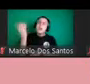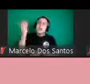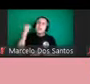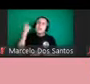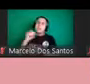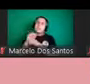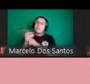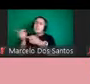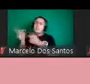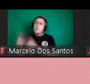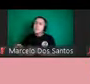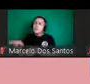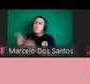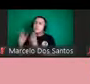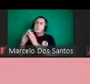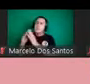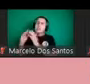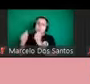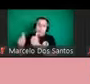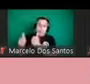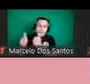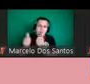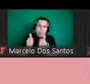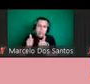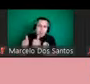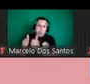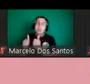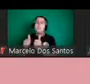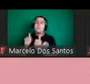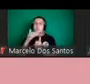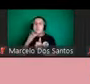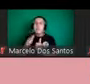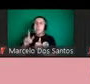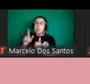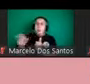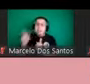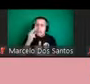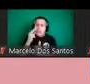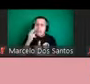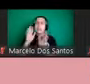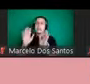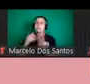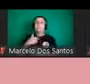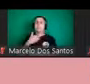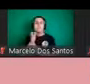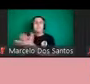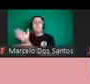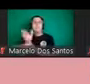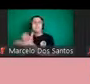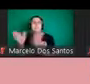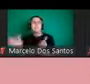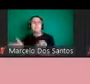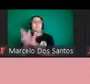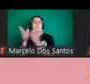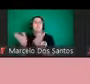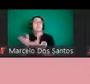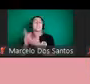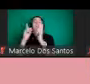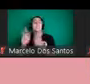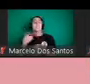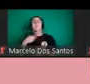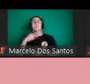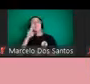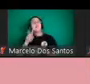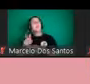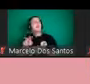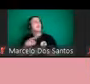preparar a los compañeros de trabajo, a ese entorno laboral que ya estaba trabajando, que ya regresó antes, que no,